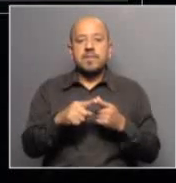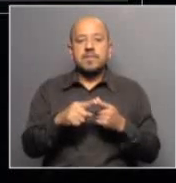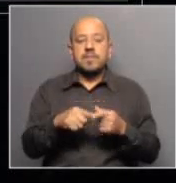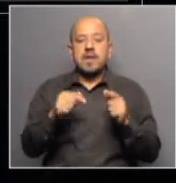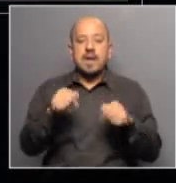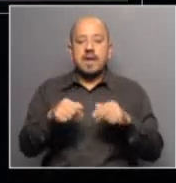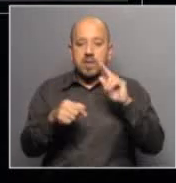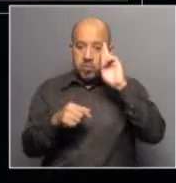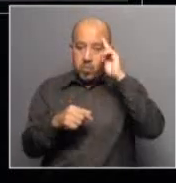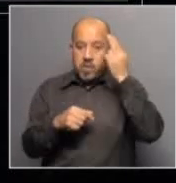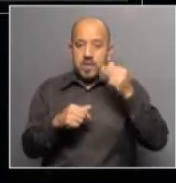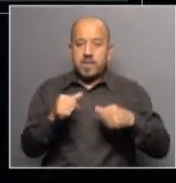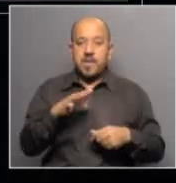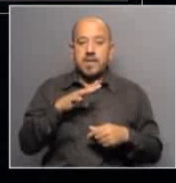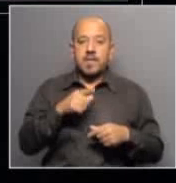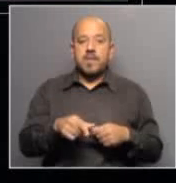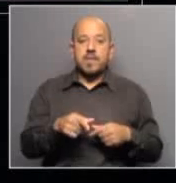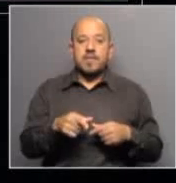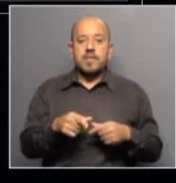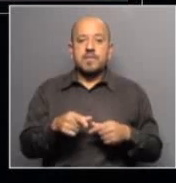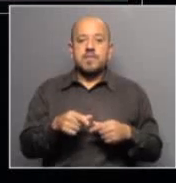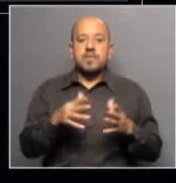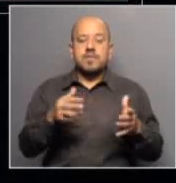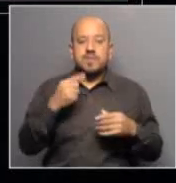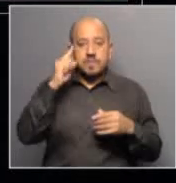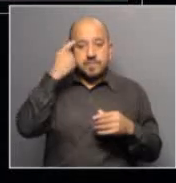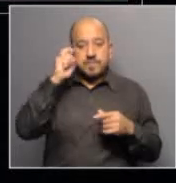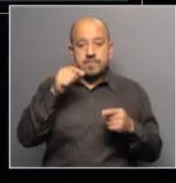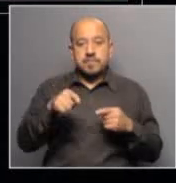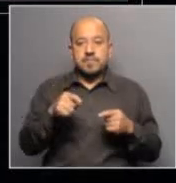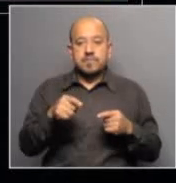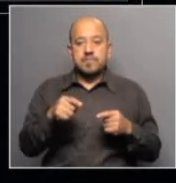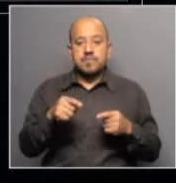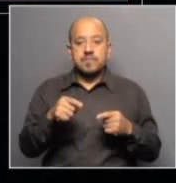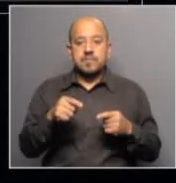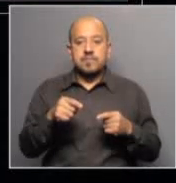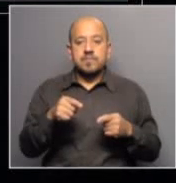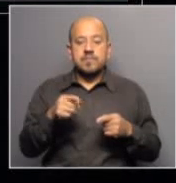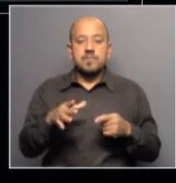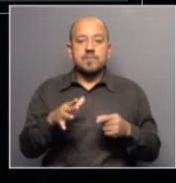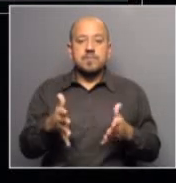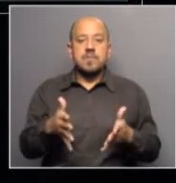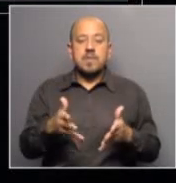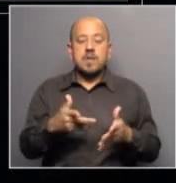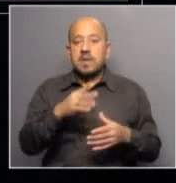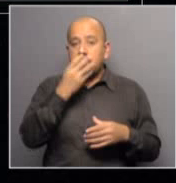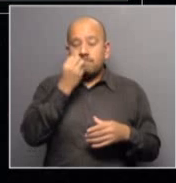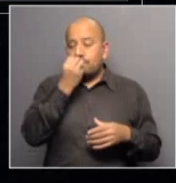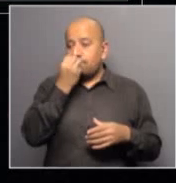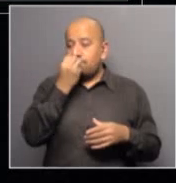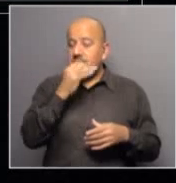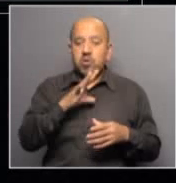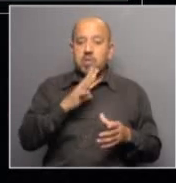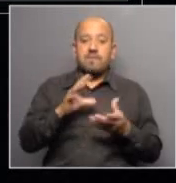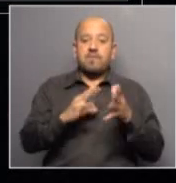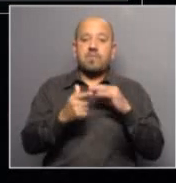Acá en Uruguay estamos teniendo esta puja, digamos, ideológica, donde parece que la mejor forma de fiscalizar es